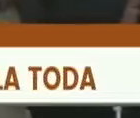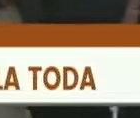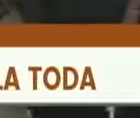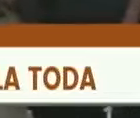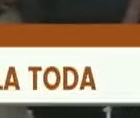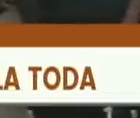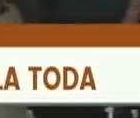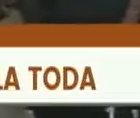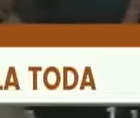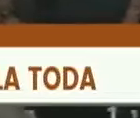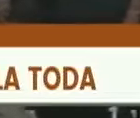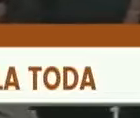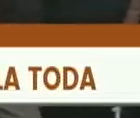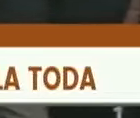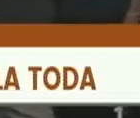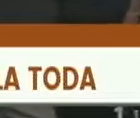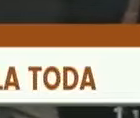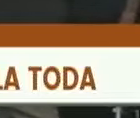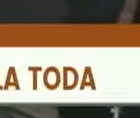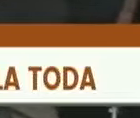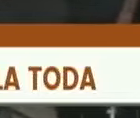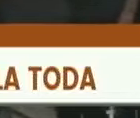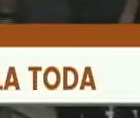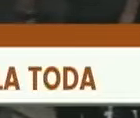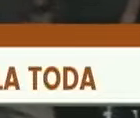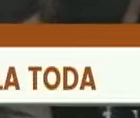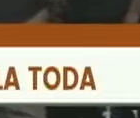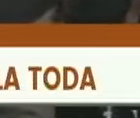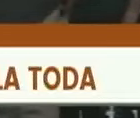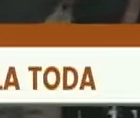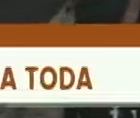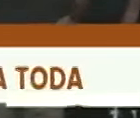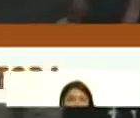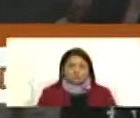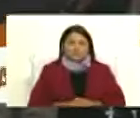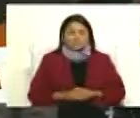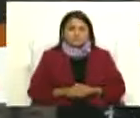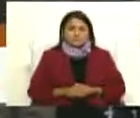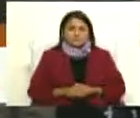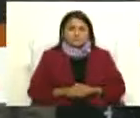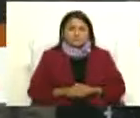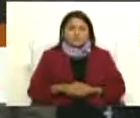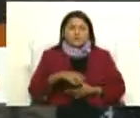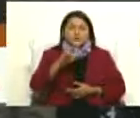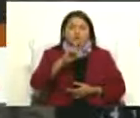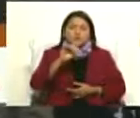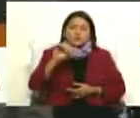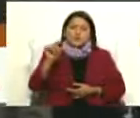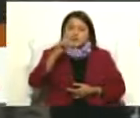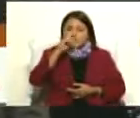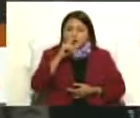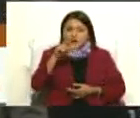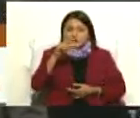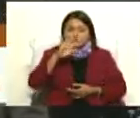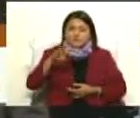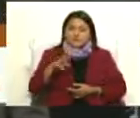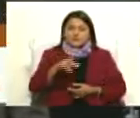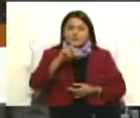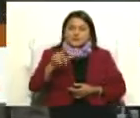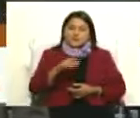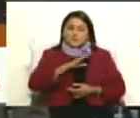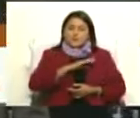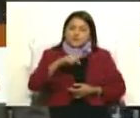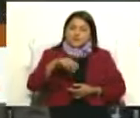Vamos a escucharlo. Porque así la historia nos lo ha dicho siempre, más de 200 años. El Esequibo es nuestro y